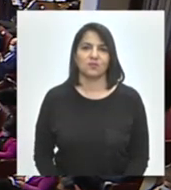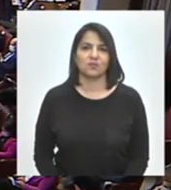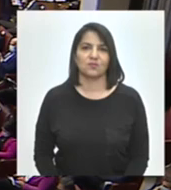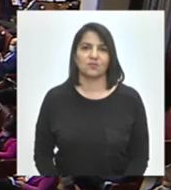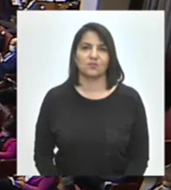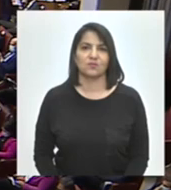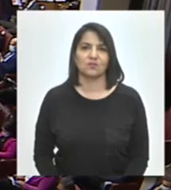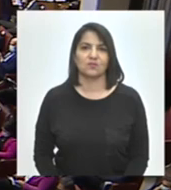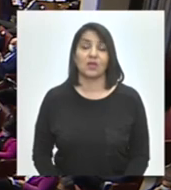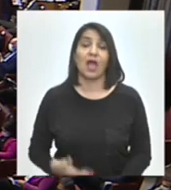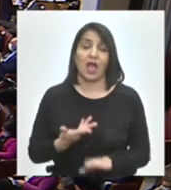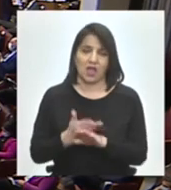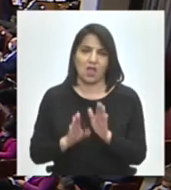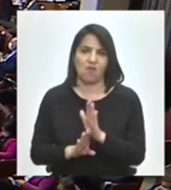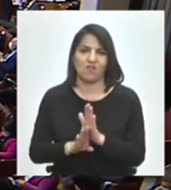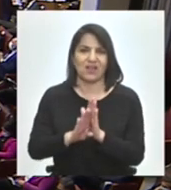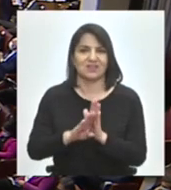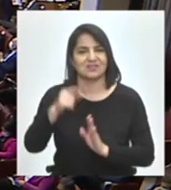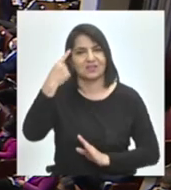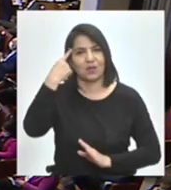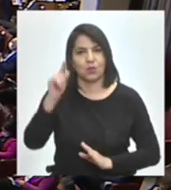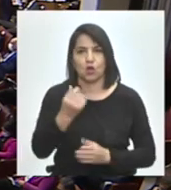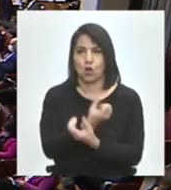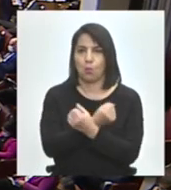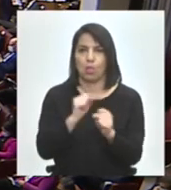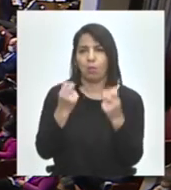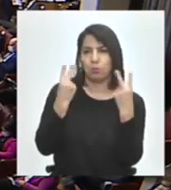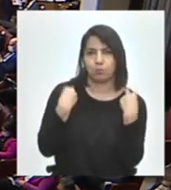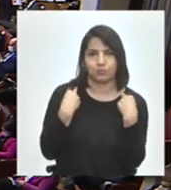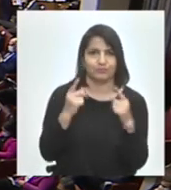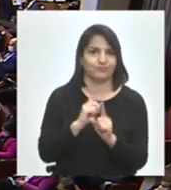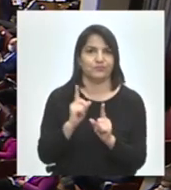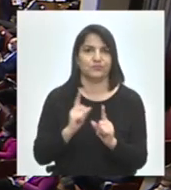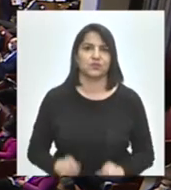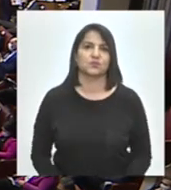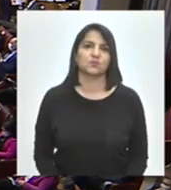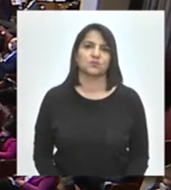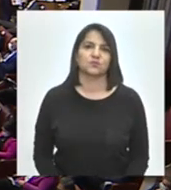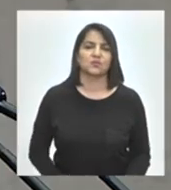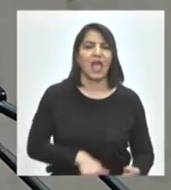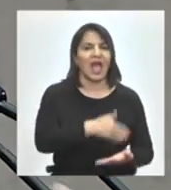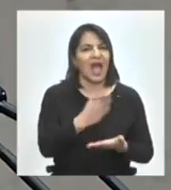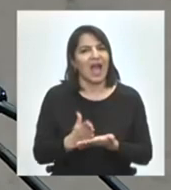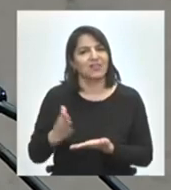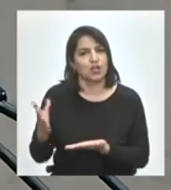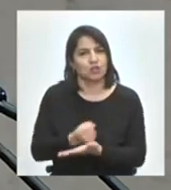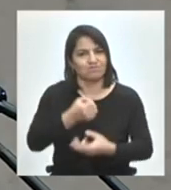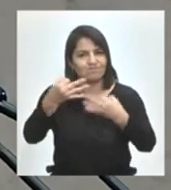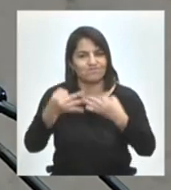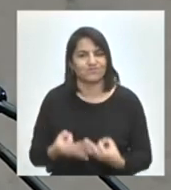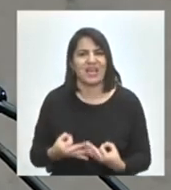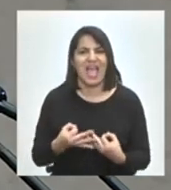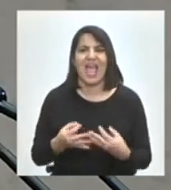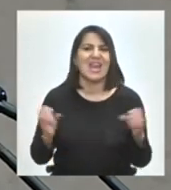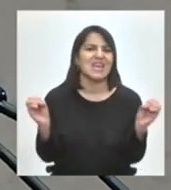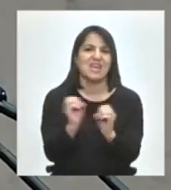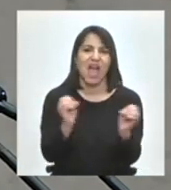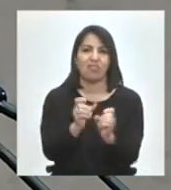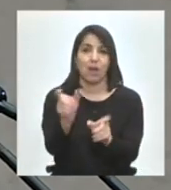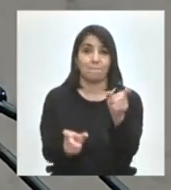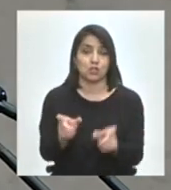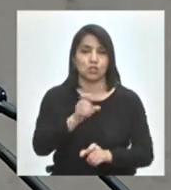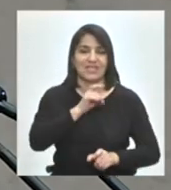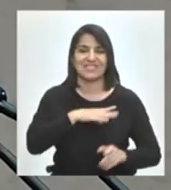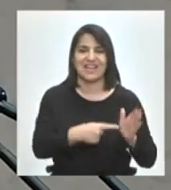Pese a los avances, no podemos bajar la guardia hasta que nos aseguremos de que ninguna persona en Chile